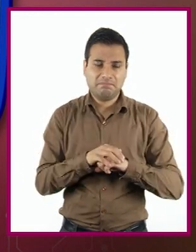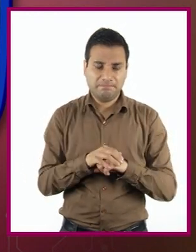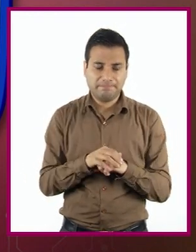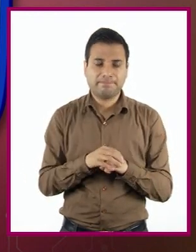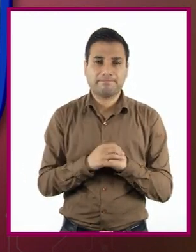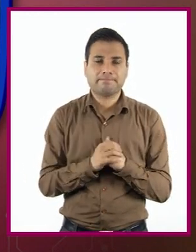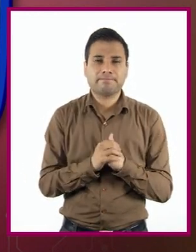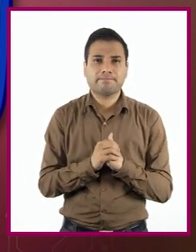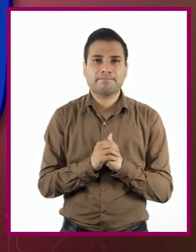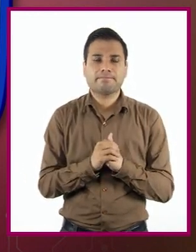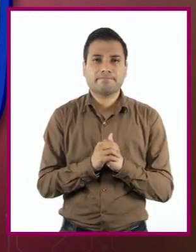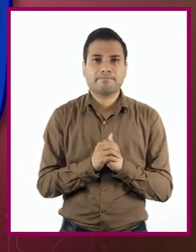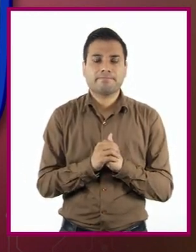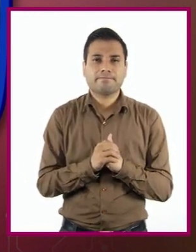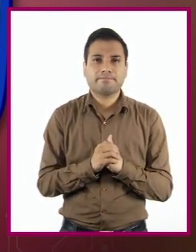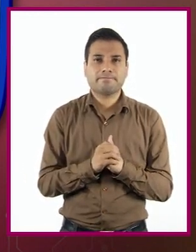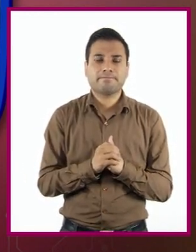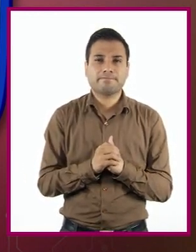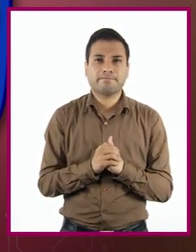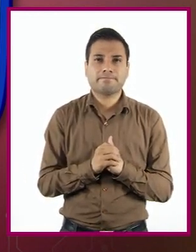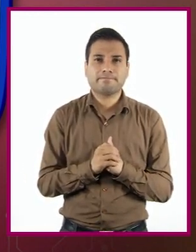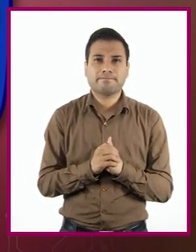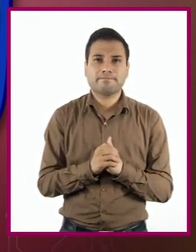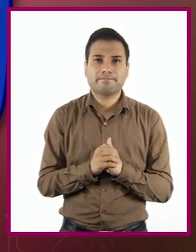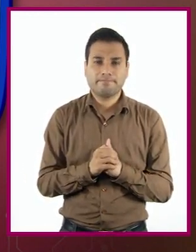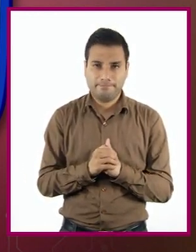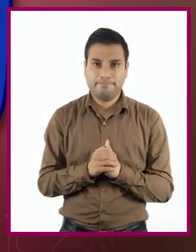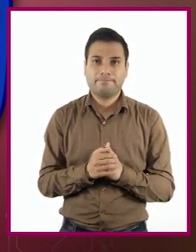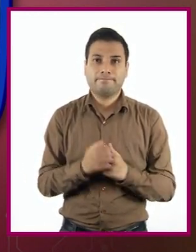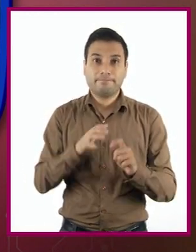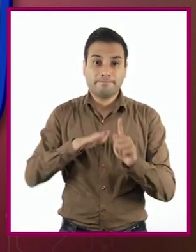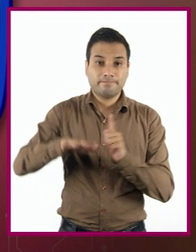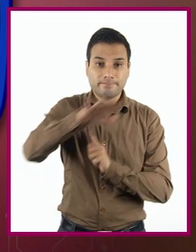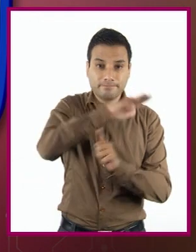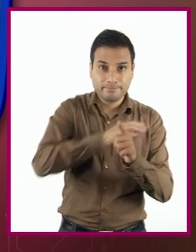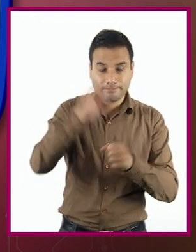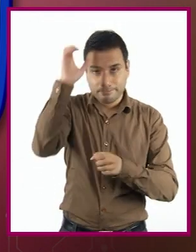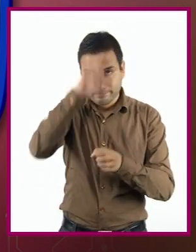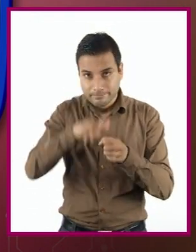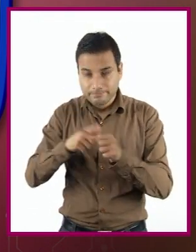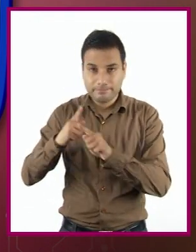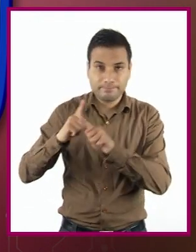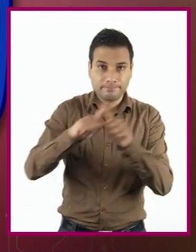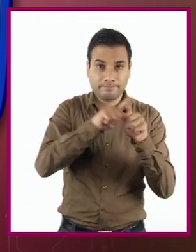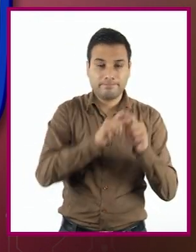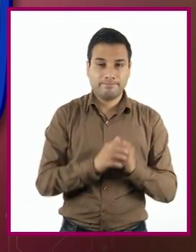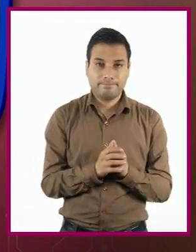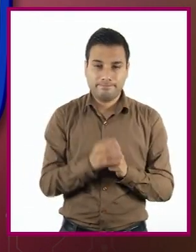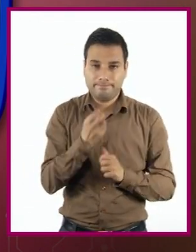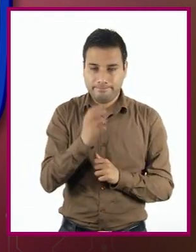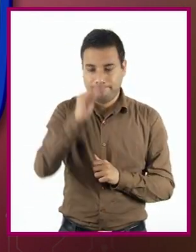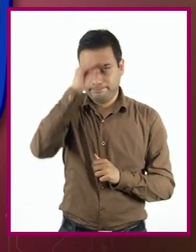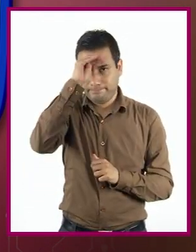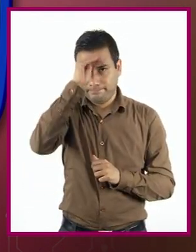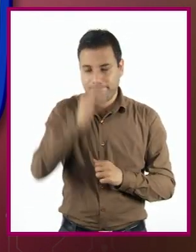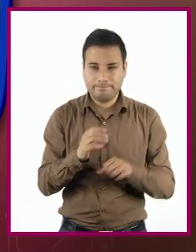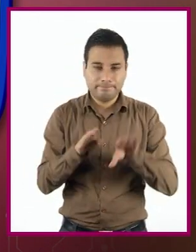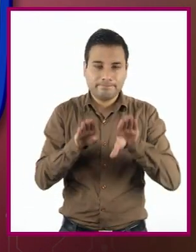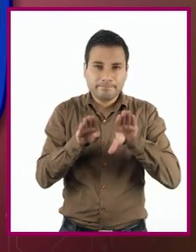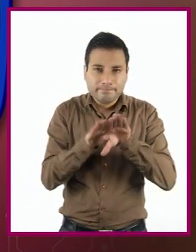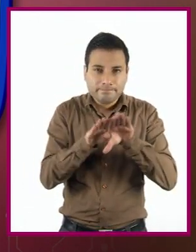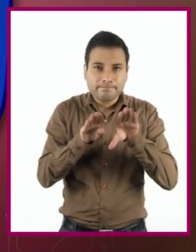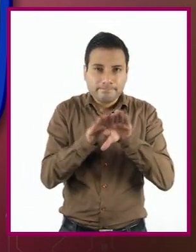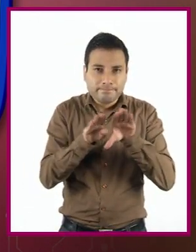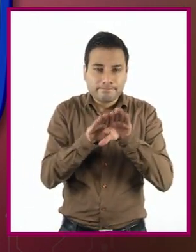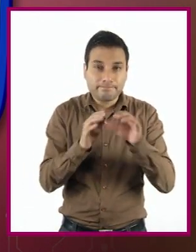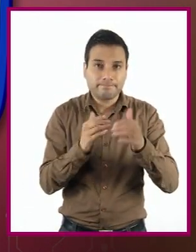química, pero sobre todo pensando en entornos interculturales, ¿no? Pensar la ciencia como una cultura, con una forma particular